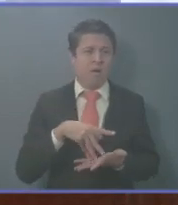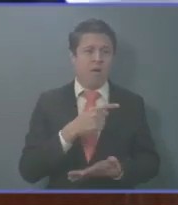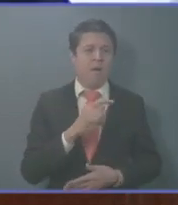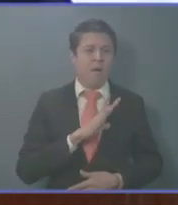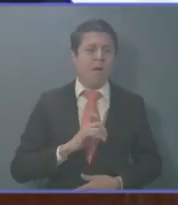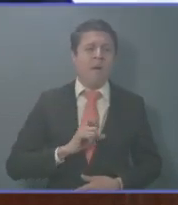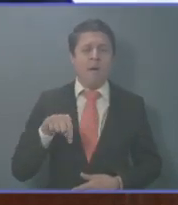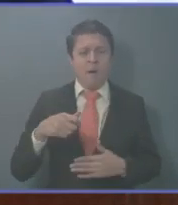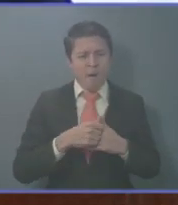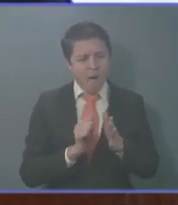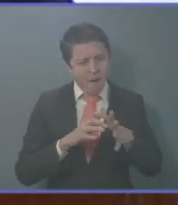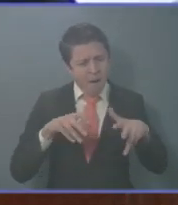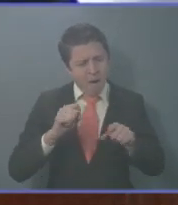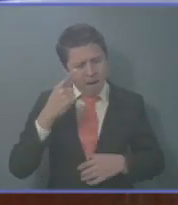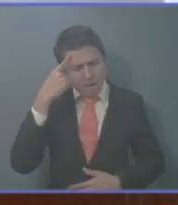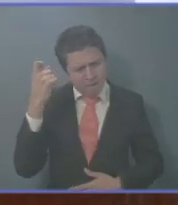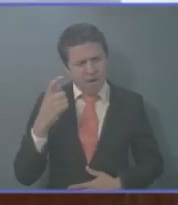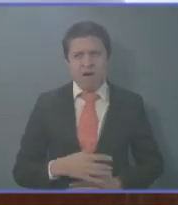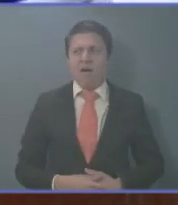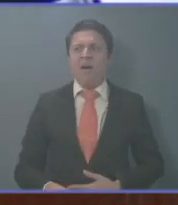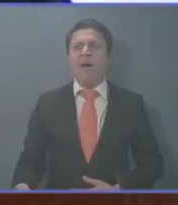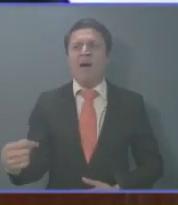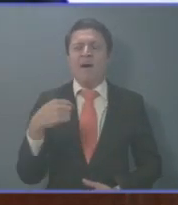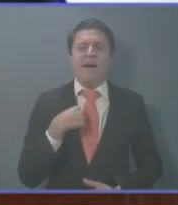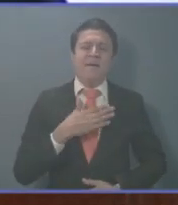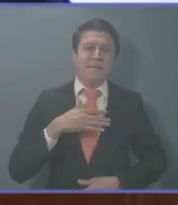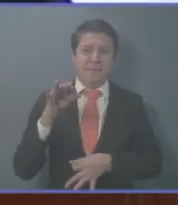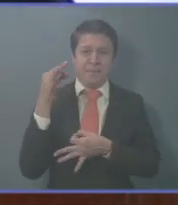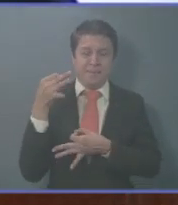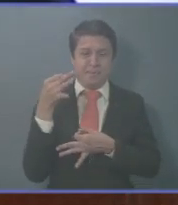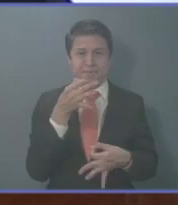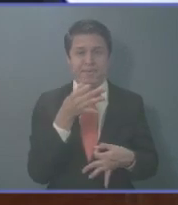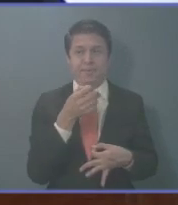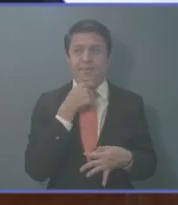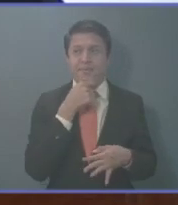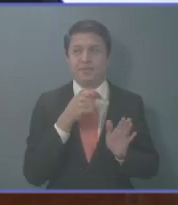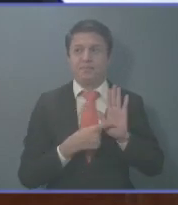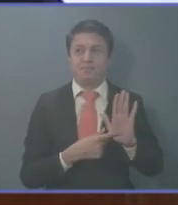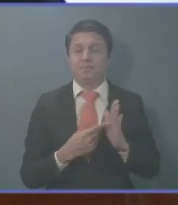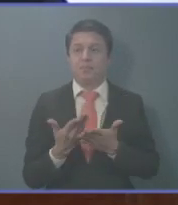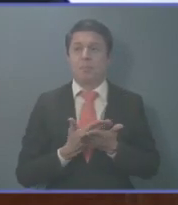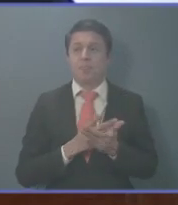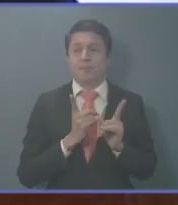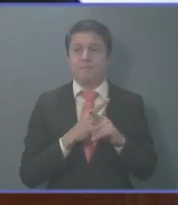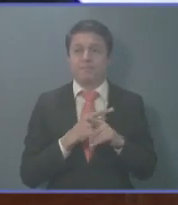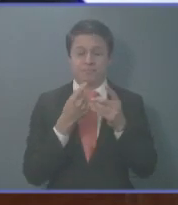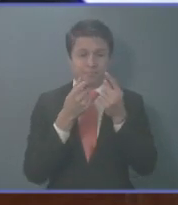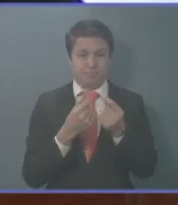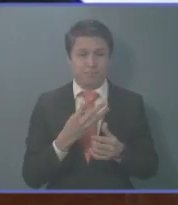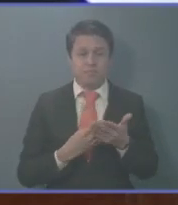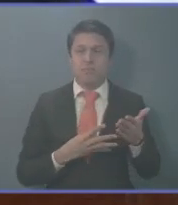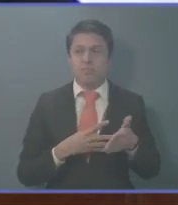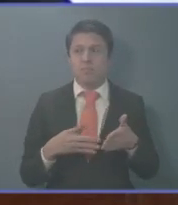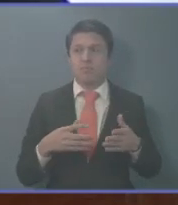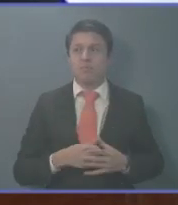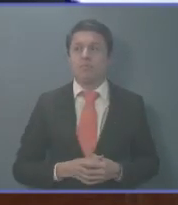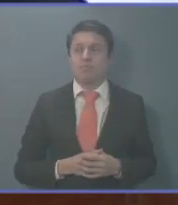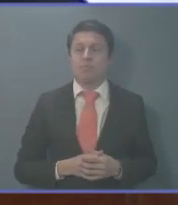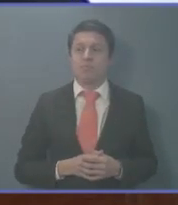este pleno que tengo aquí el informe de las modificaciones